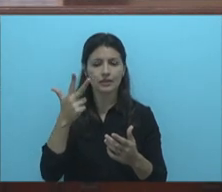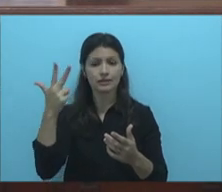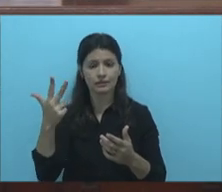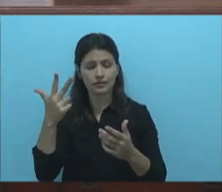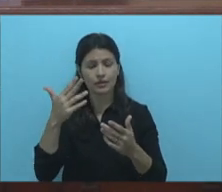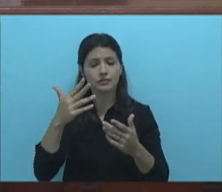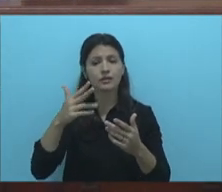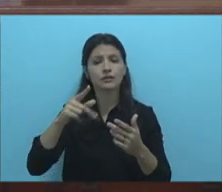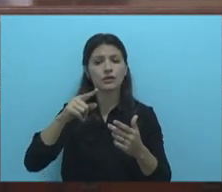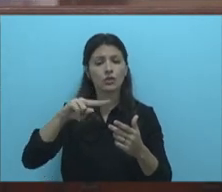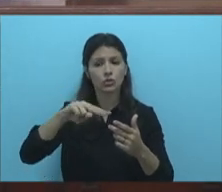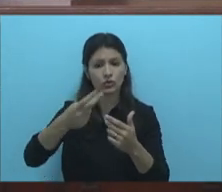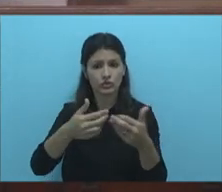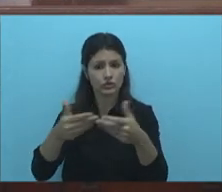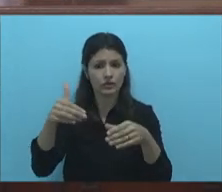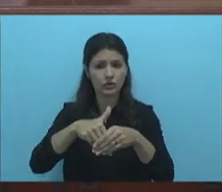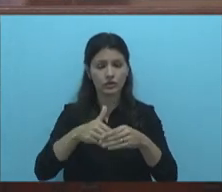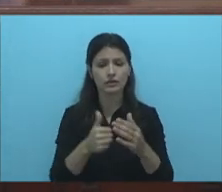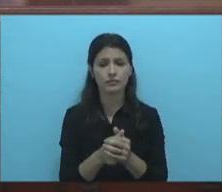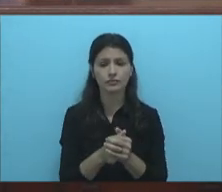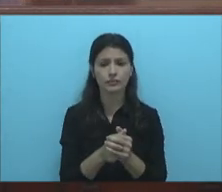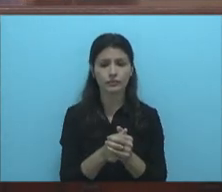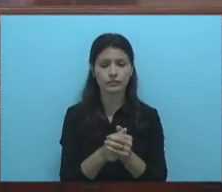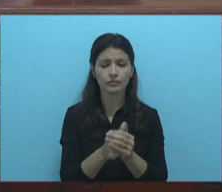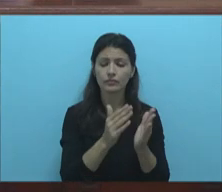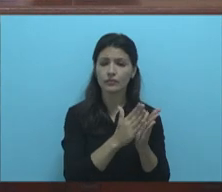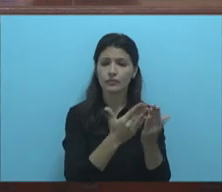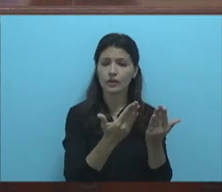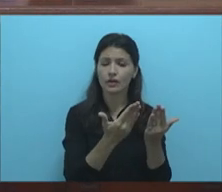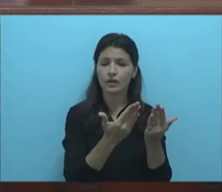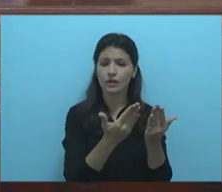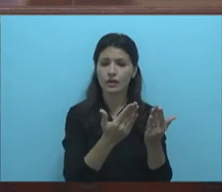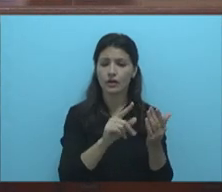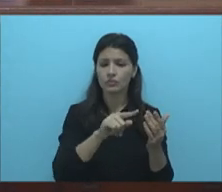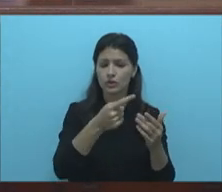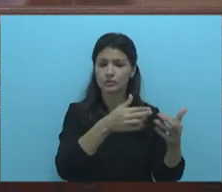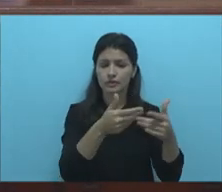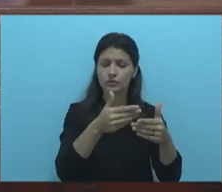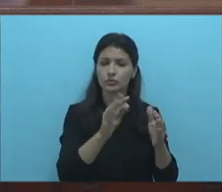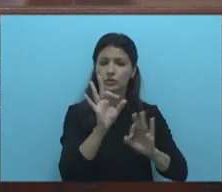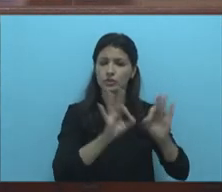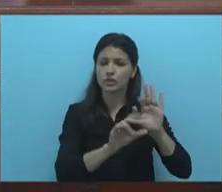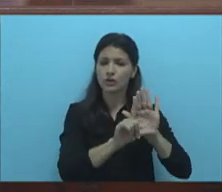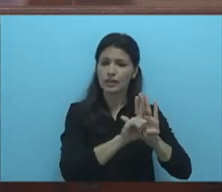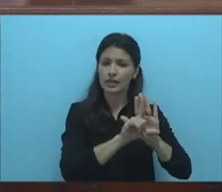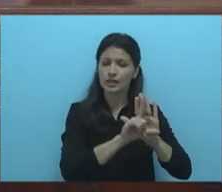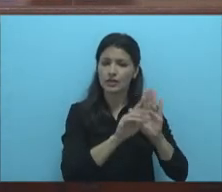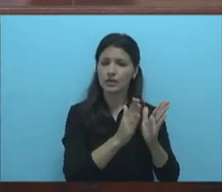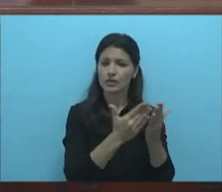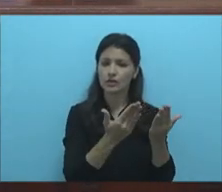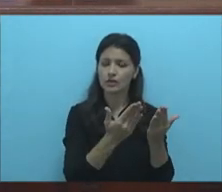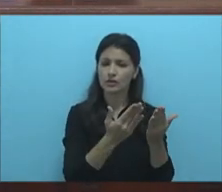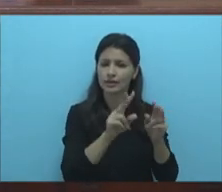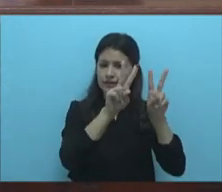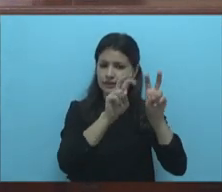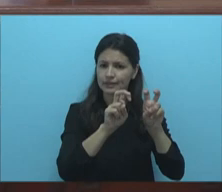48.533, preferencia para dos sesiones. Y se solicitó un ingreso y preferencia para una sesión, el proyecto de ley de todo lo que tiene